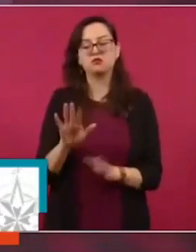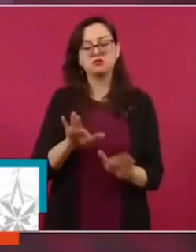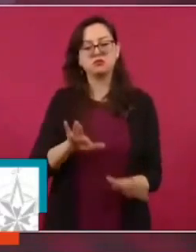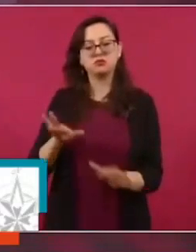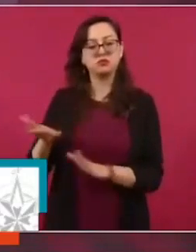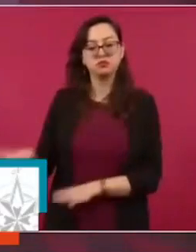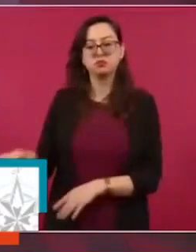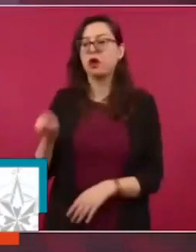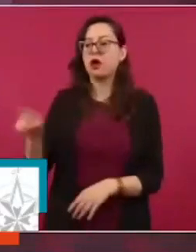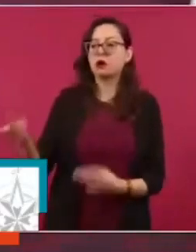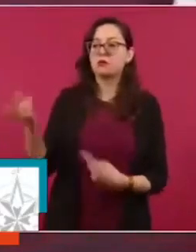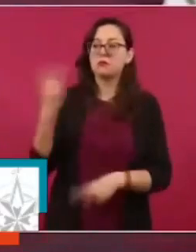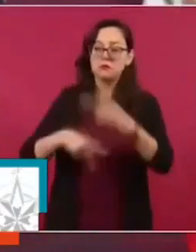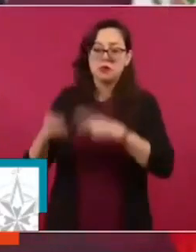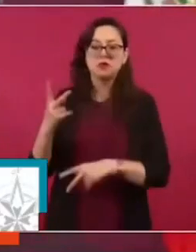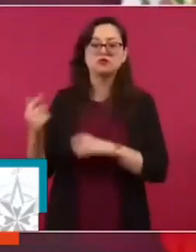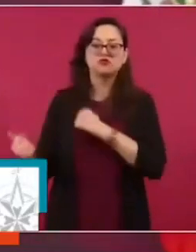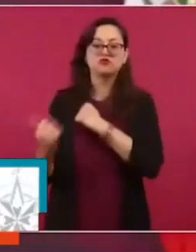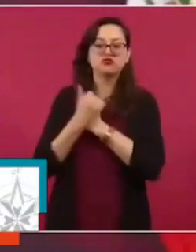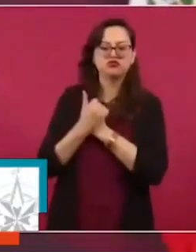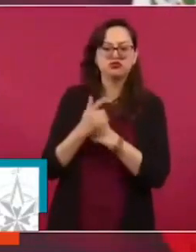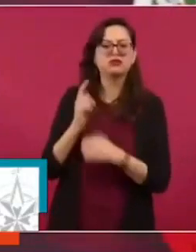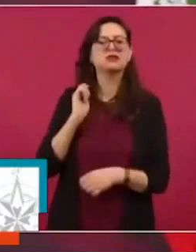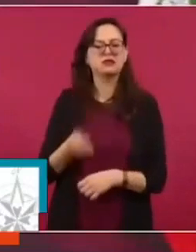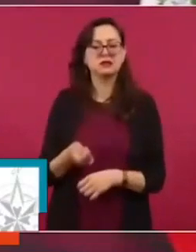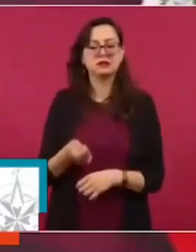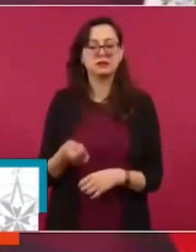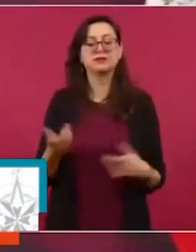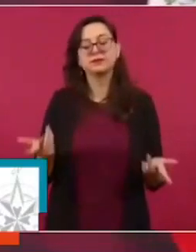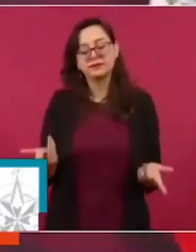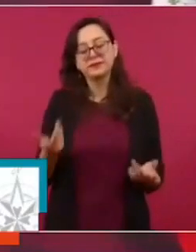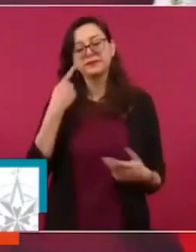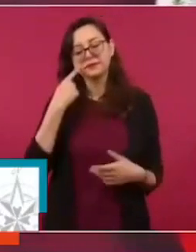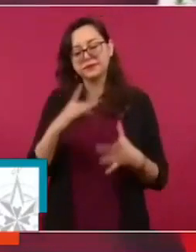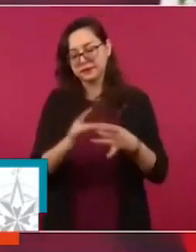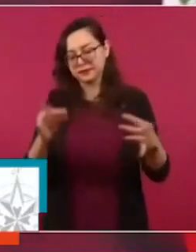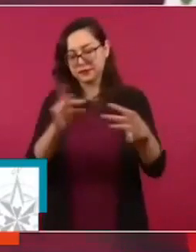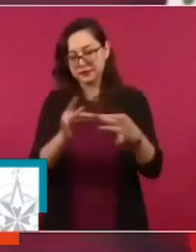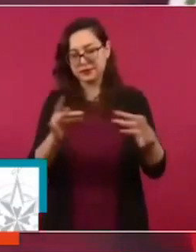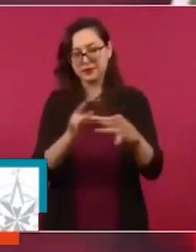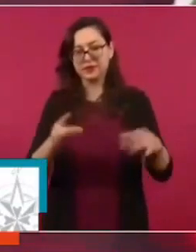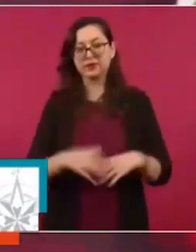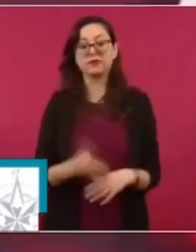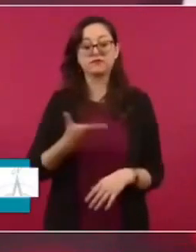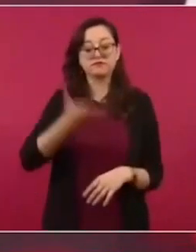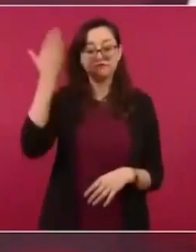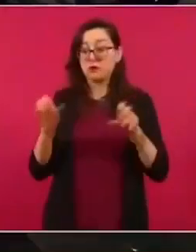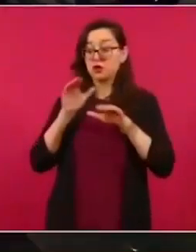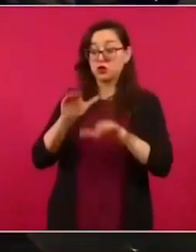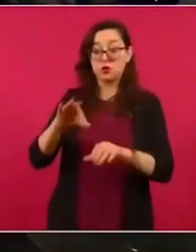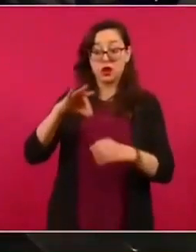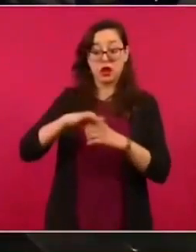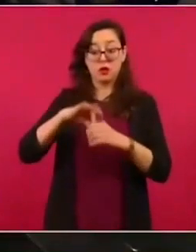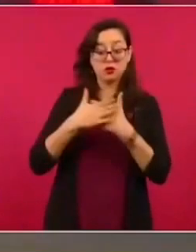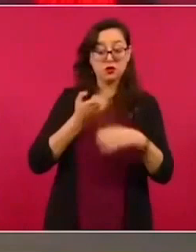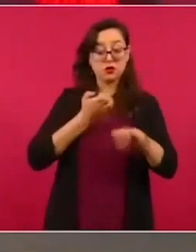en el Estado de México y bueno, pues nada, nada más allá de eso. Veamos qué dijo el presidente.